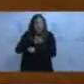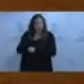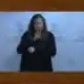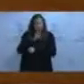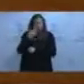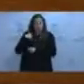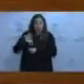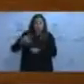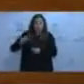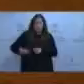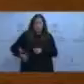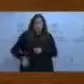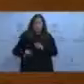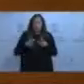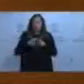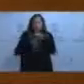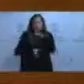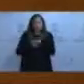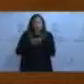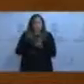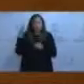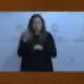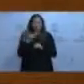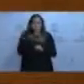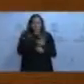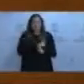salario social. El secretario de Comisión está